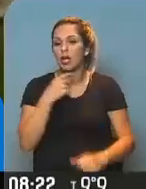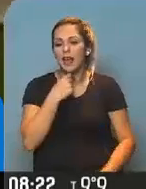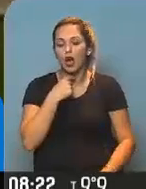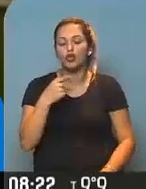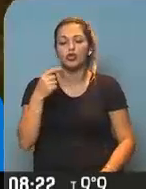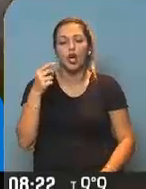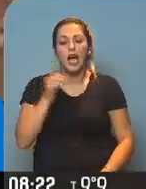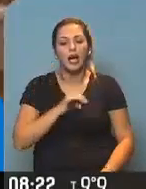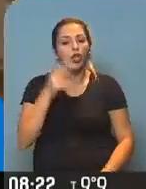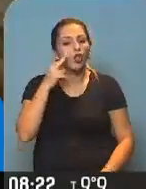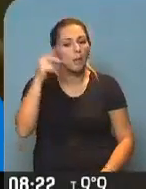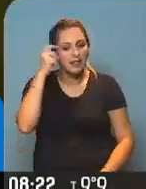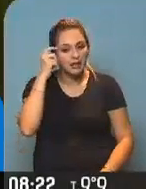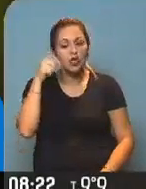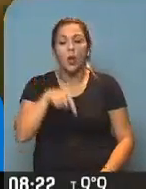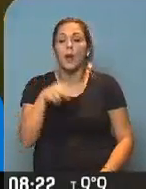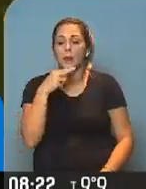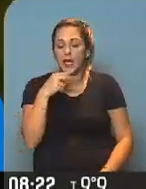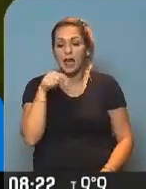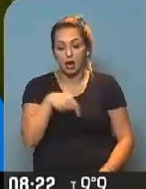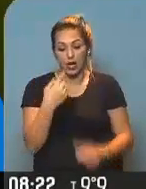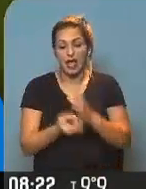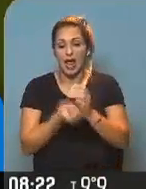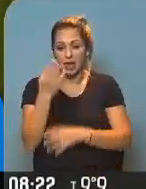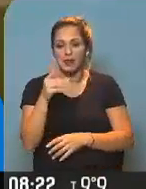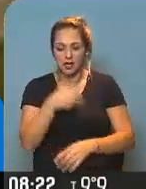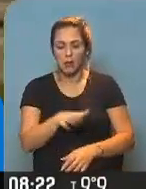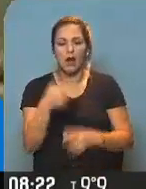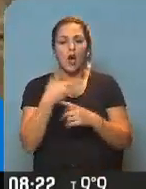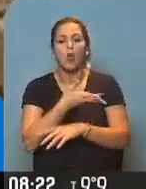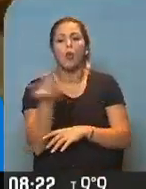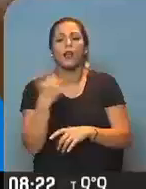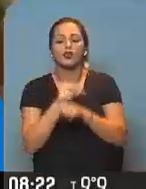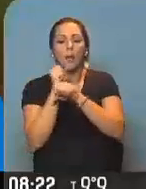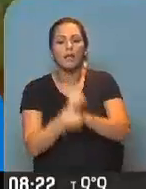año 2010. Este viernes, en horas de la mañana, se conocerán los años de